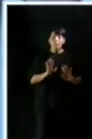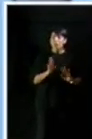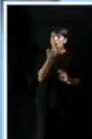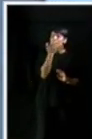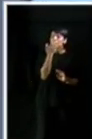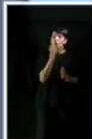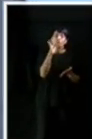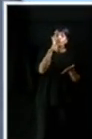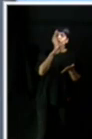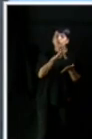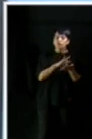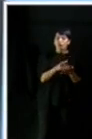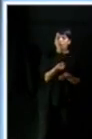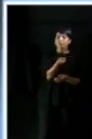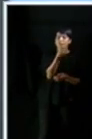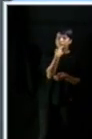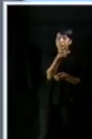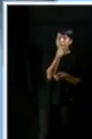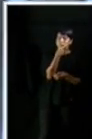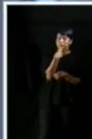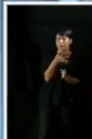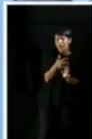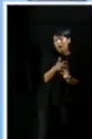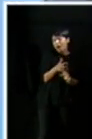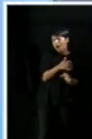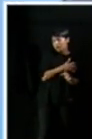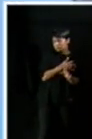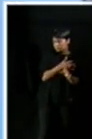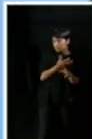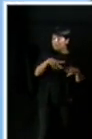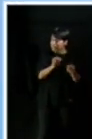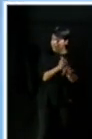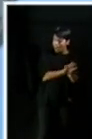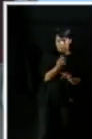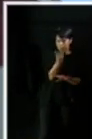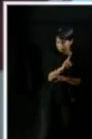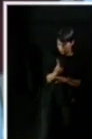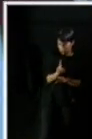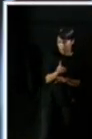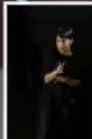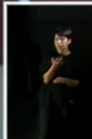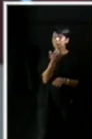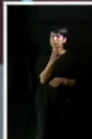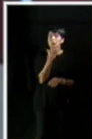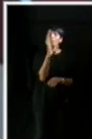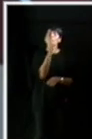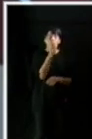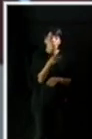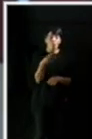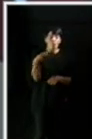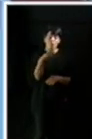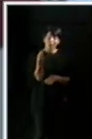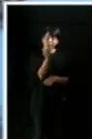de tomarlos lo antes de ahora porque muchas veces lo que ocurre es que nos encontramos mejor pero la población bacteriana digamos